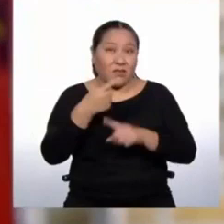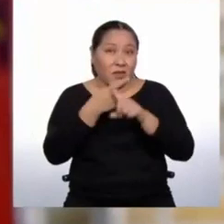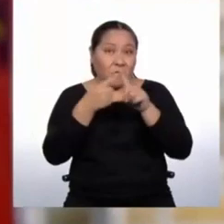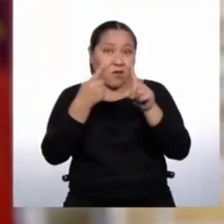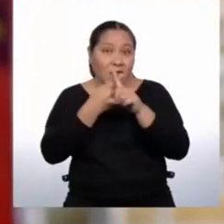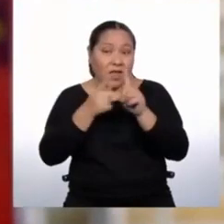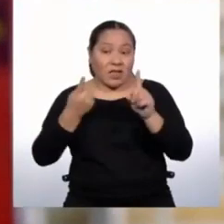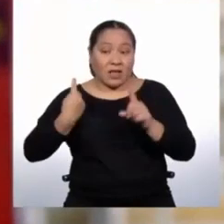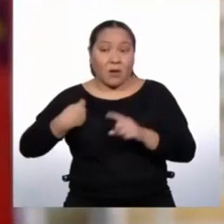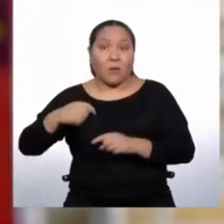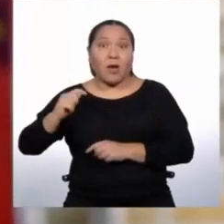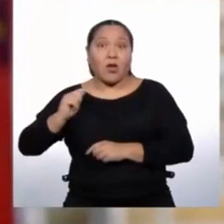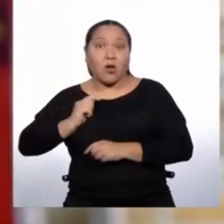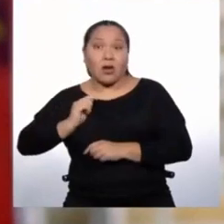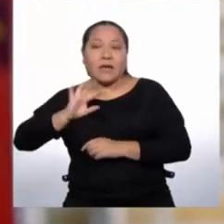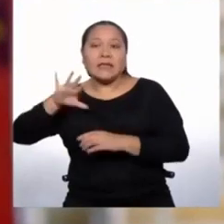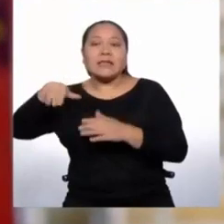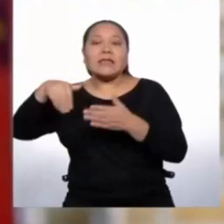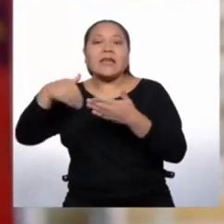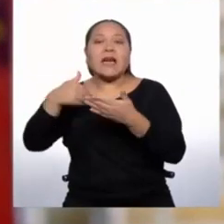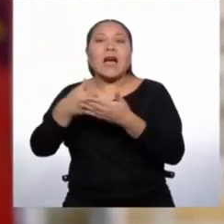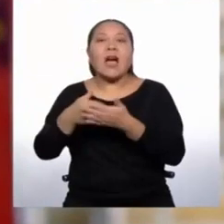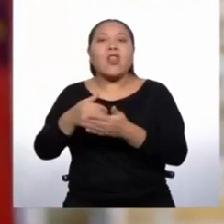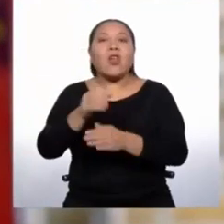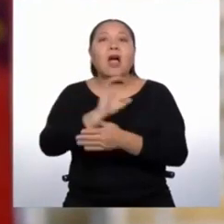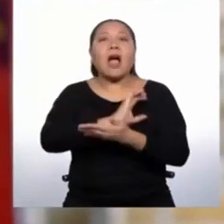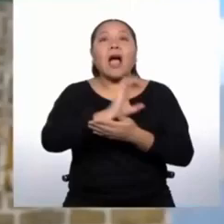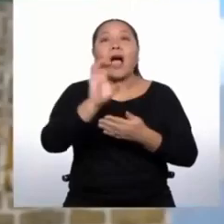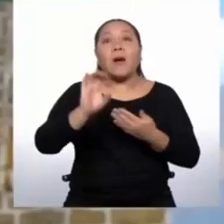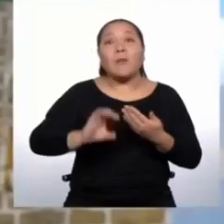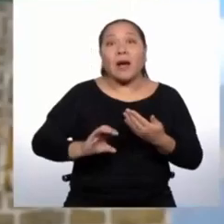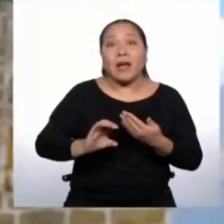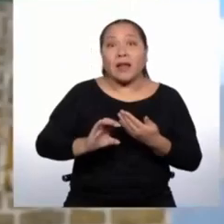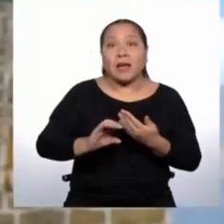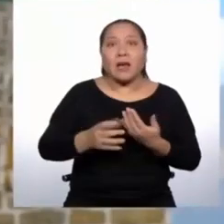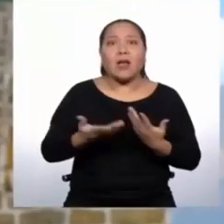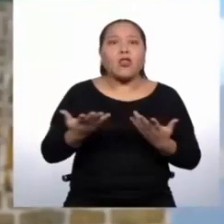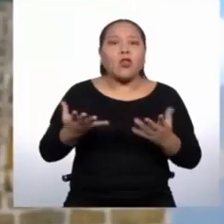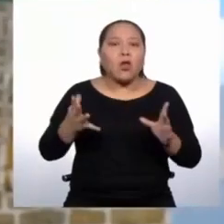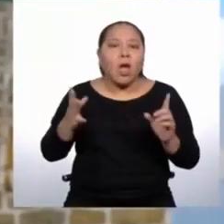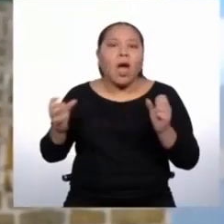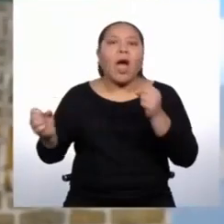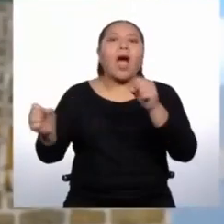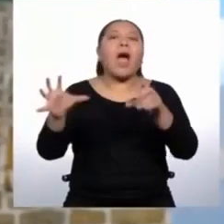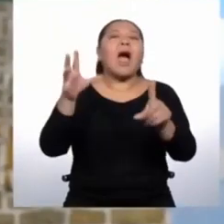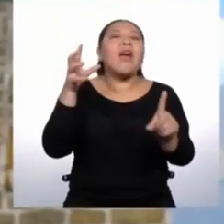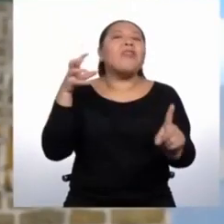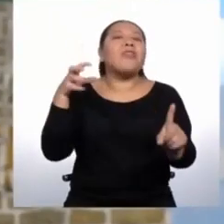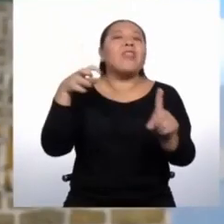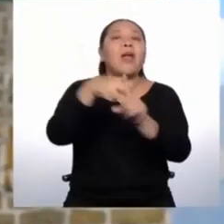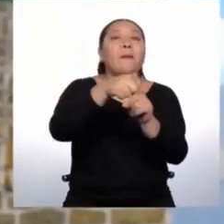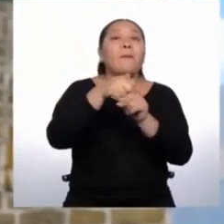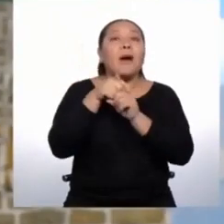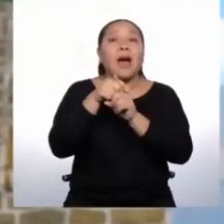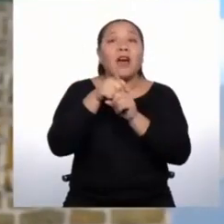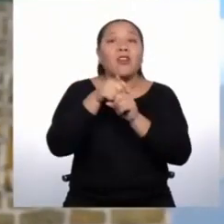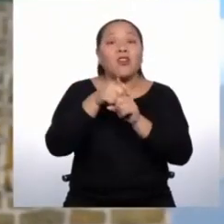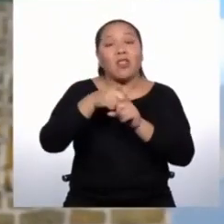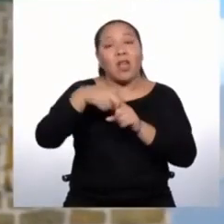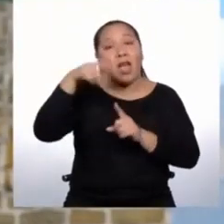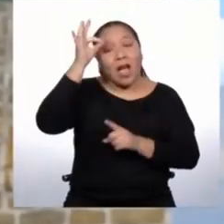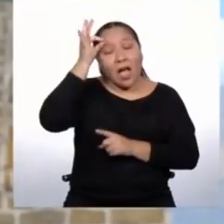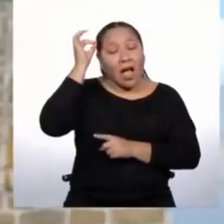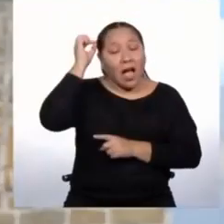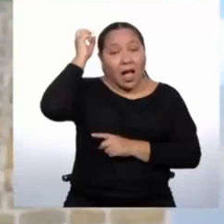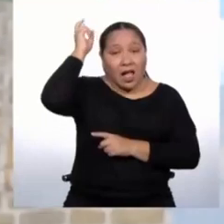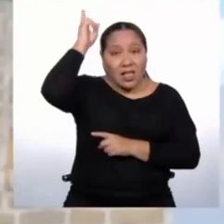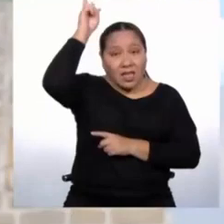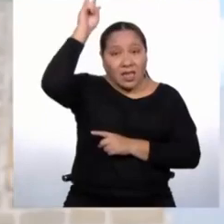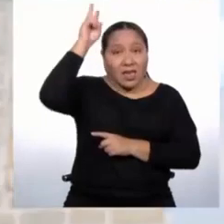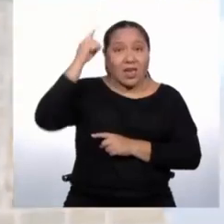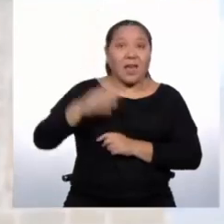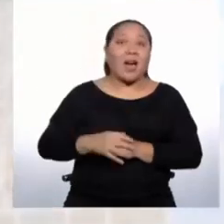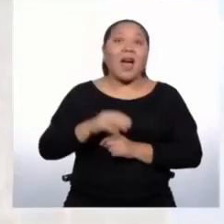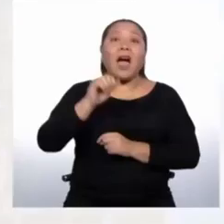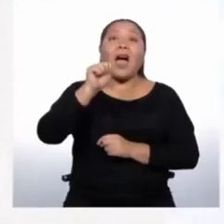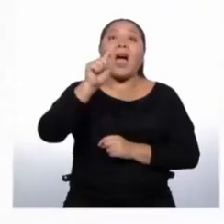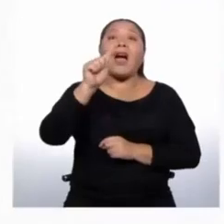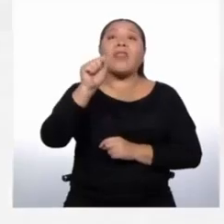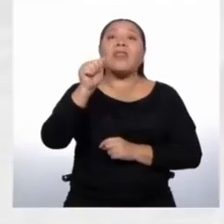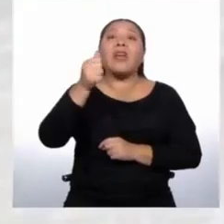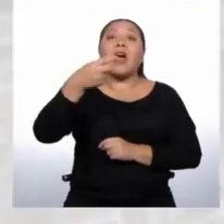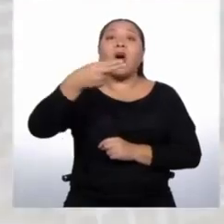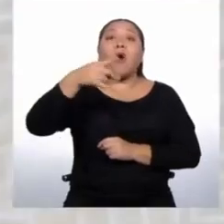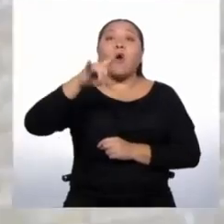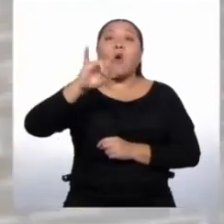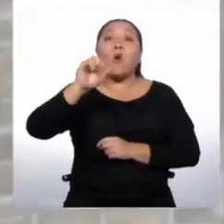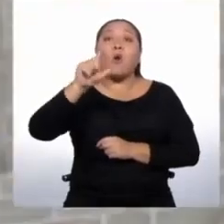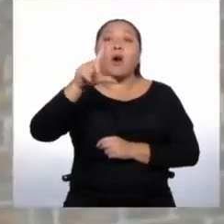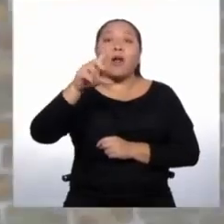congregaban en Cajamarca, lugar que sirvió de prisión al Inca Atahualpa desde su captura hasta la antevíspera de su injustificable sacrificio